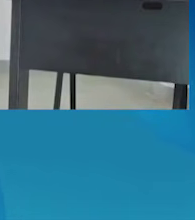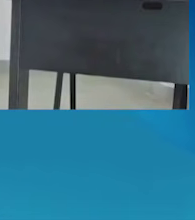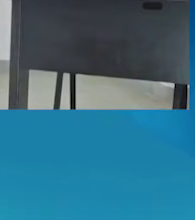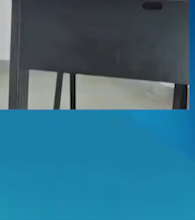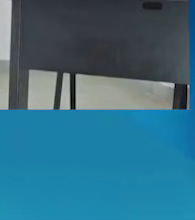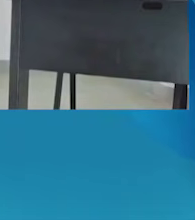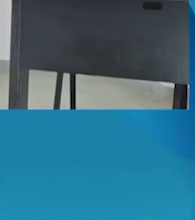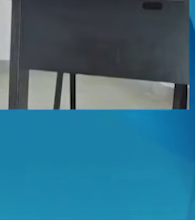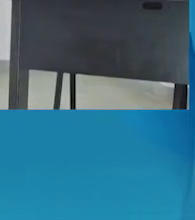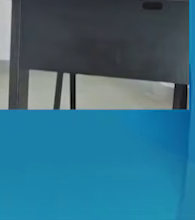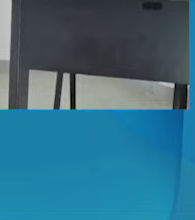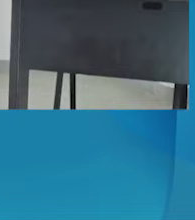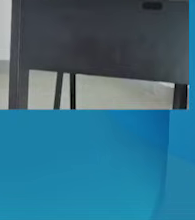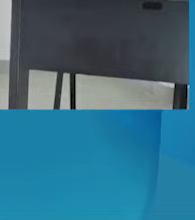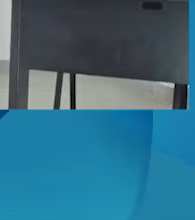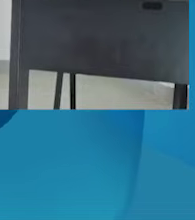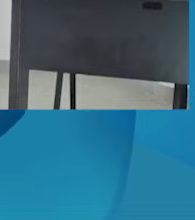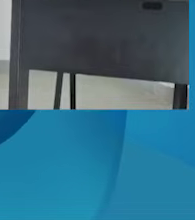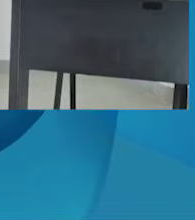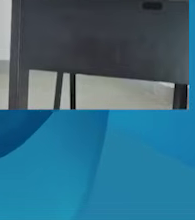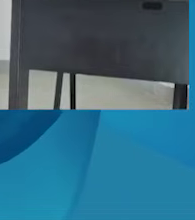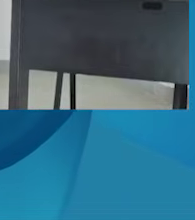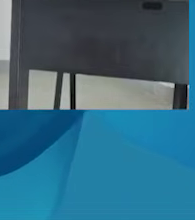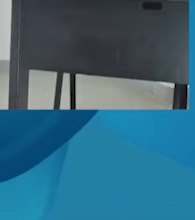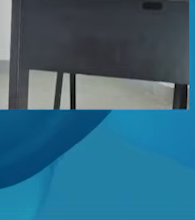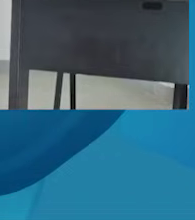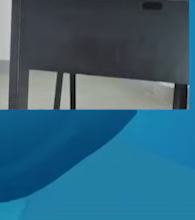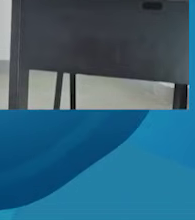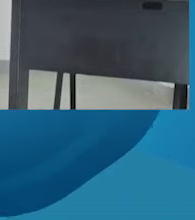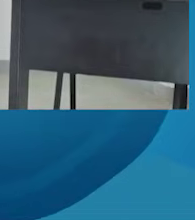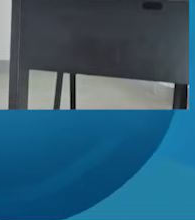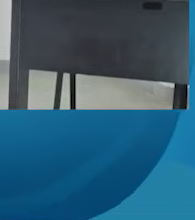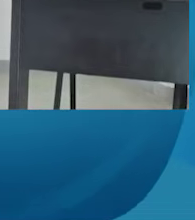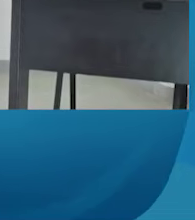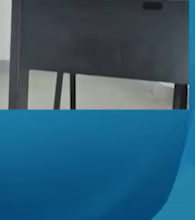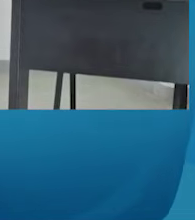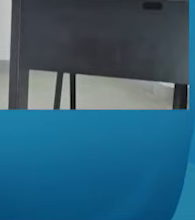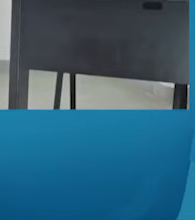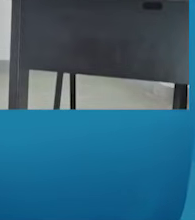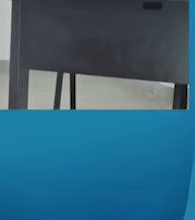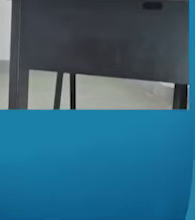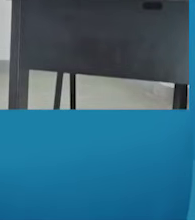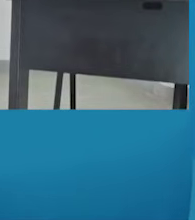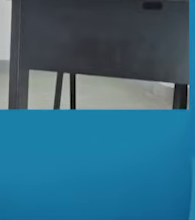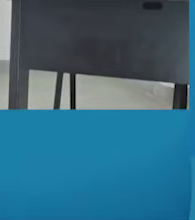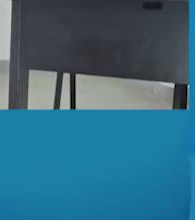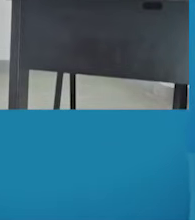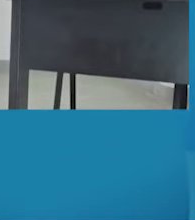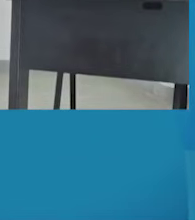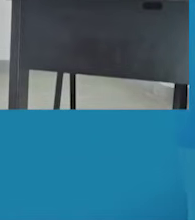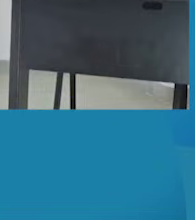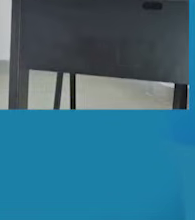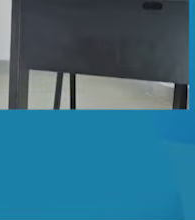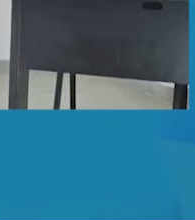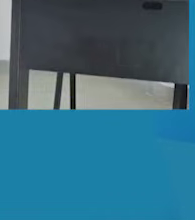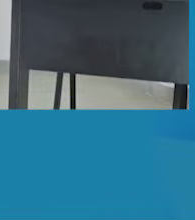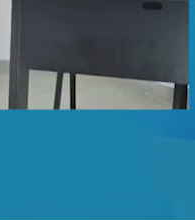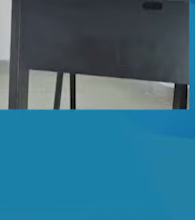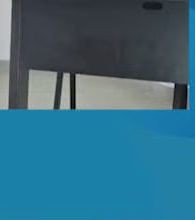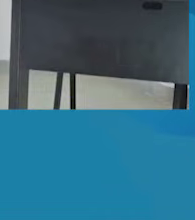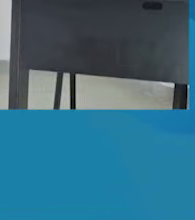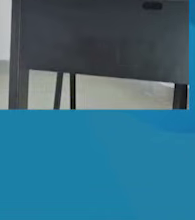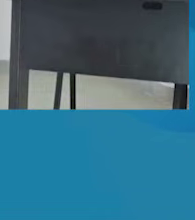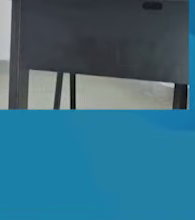Lo contamos en ocho tiempos. ¿Listos? Ya. Uno, dos, tres, cuatro,